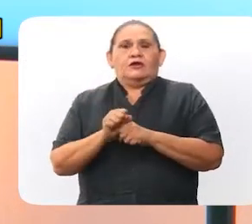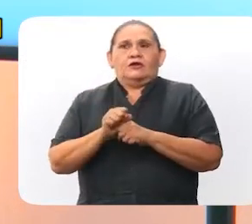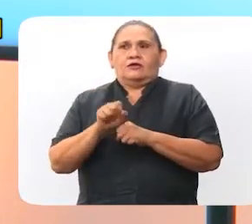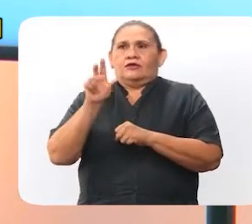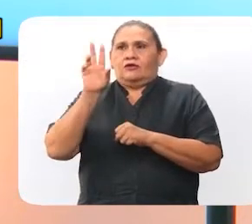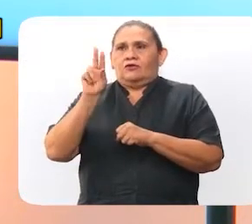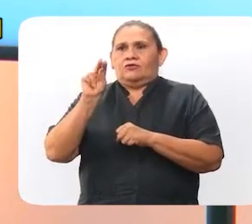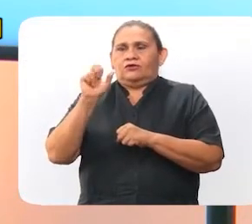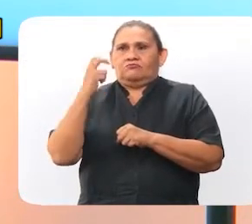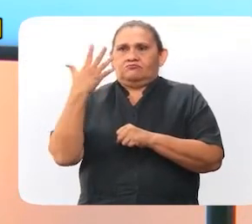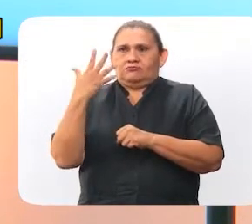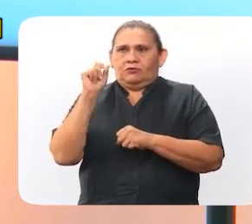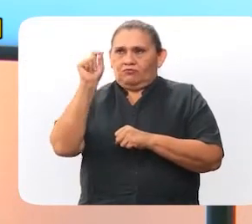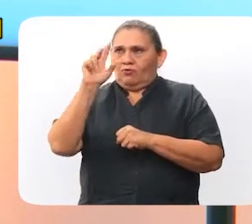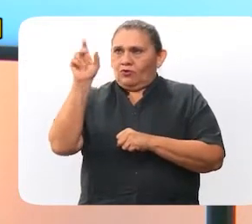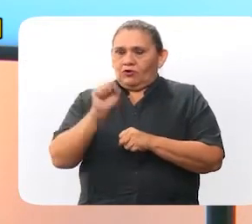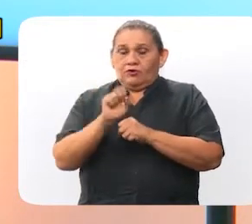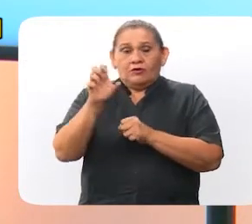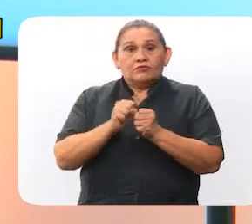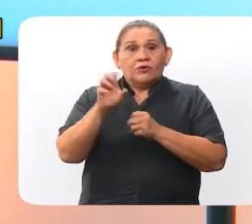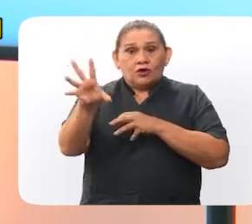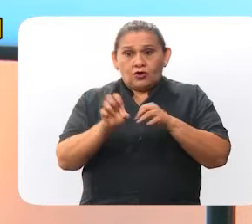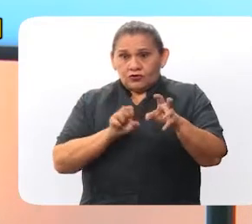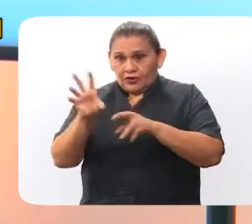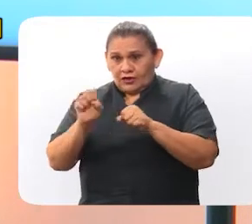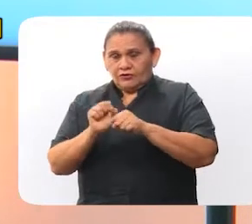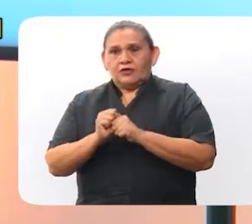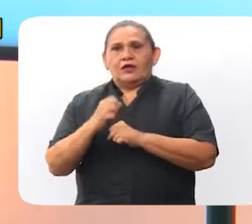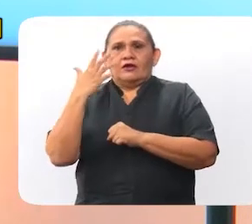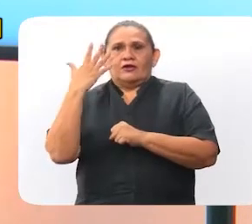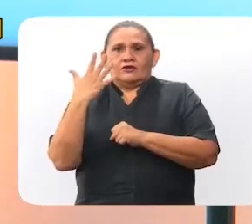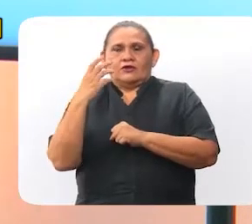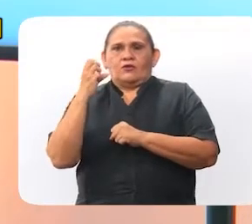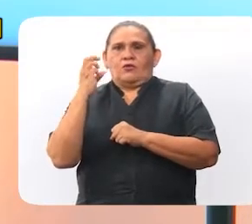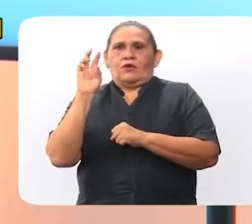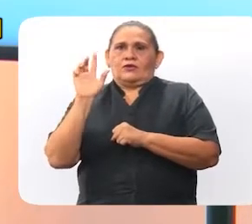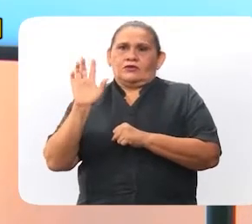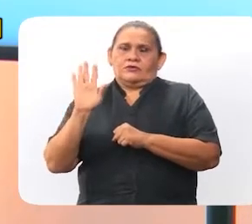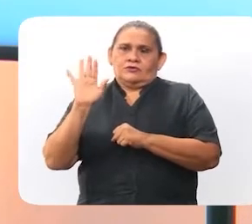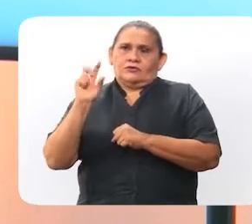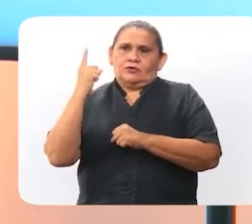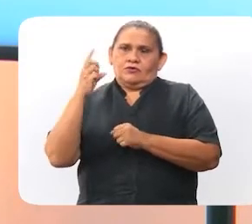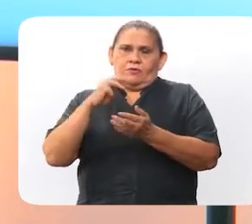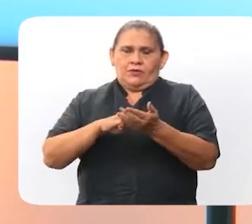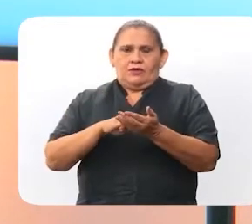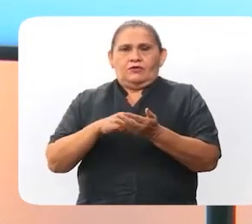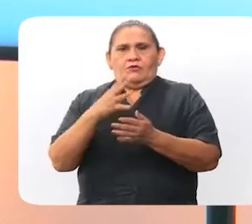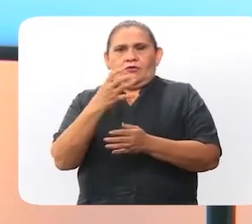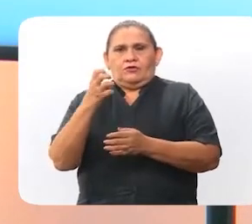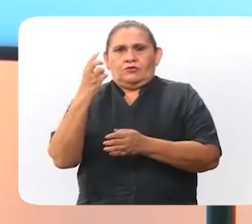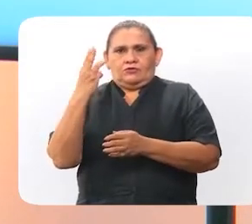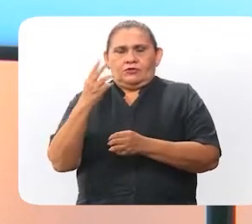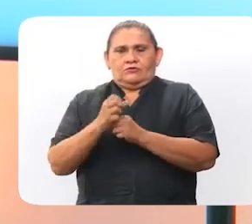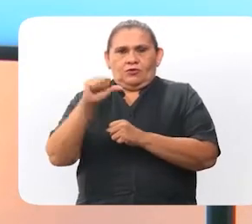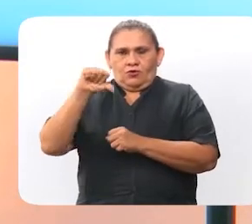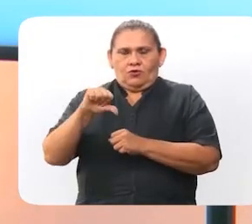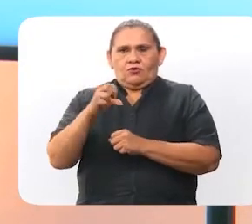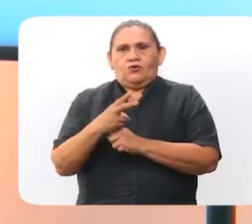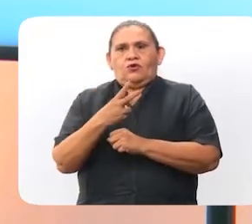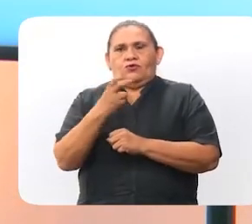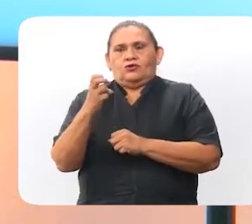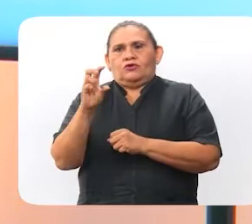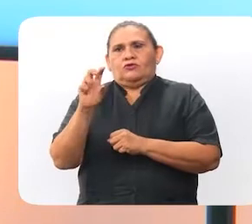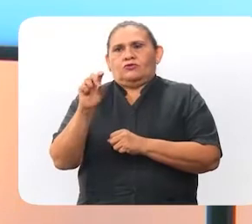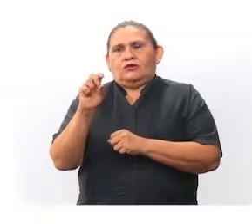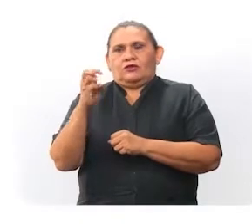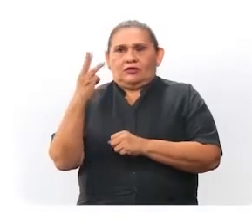el 85% del total de contagios registrados, que es 51.203. Hoy se detectaron 233 nuevos